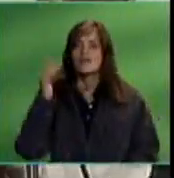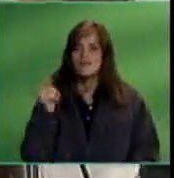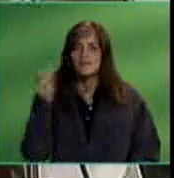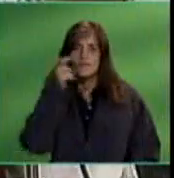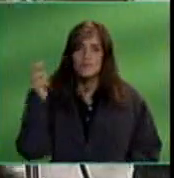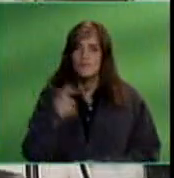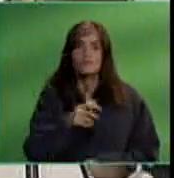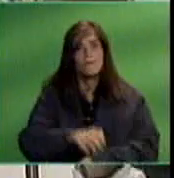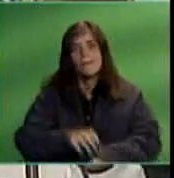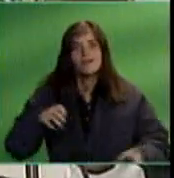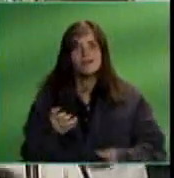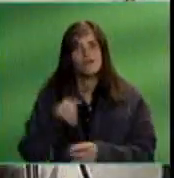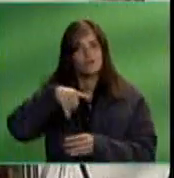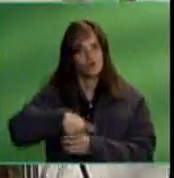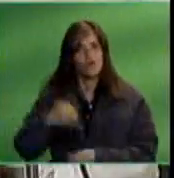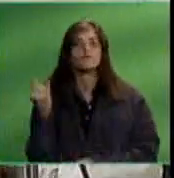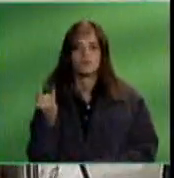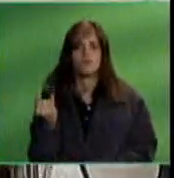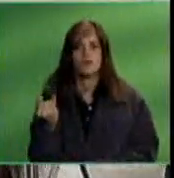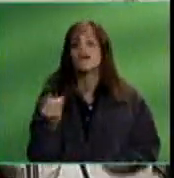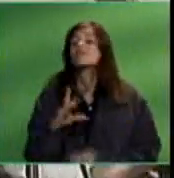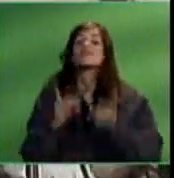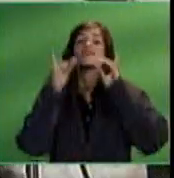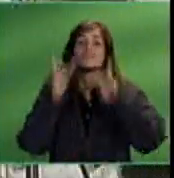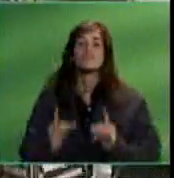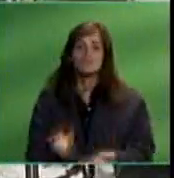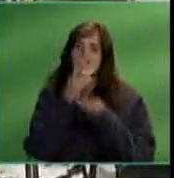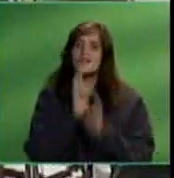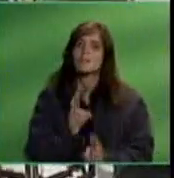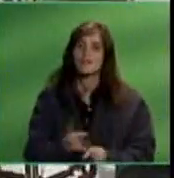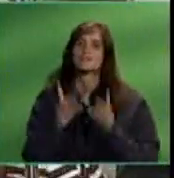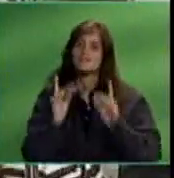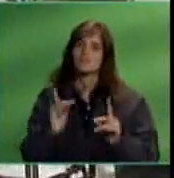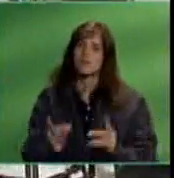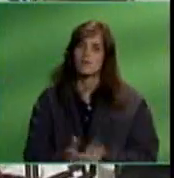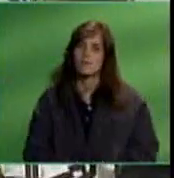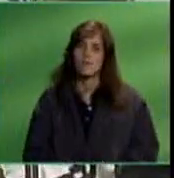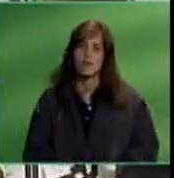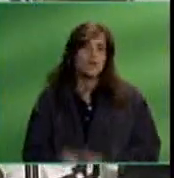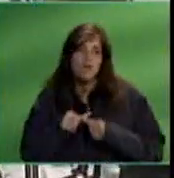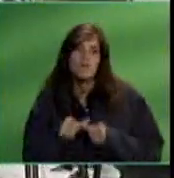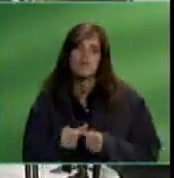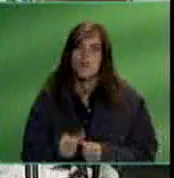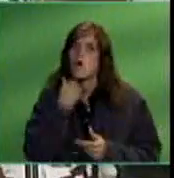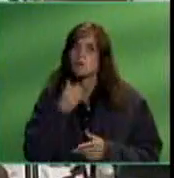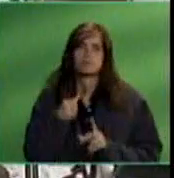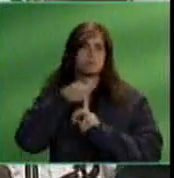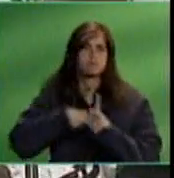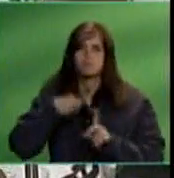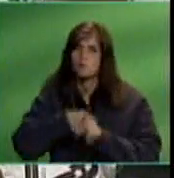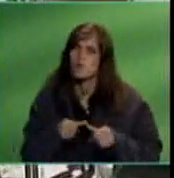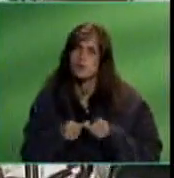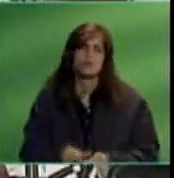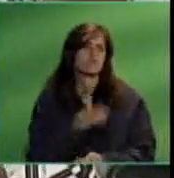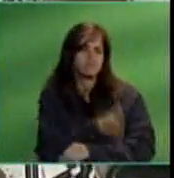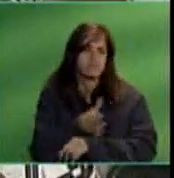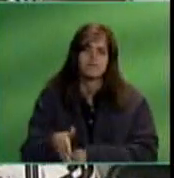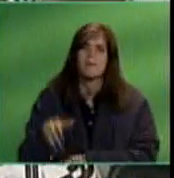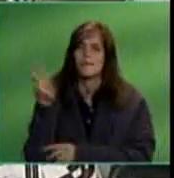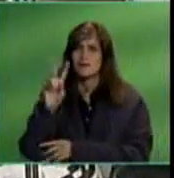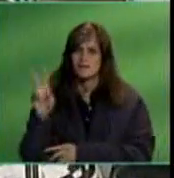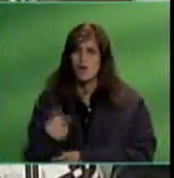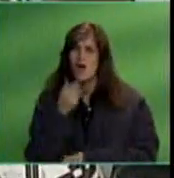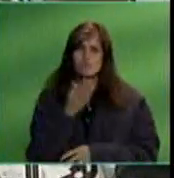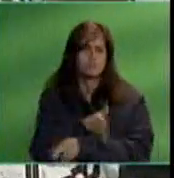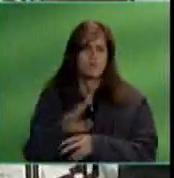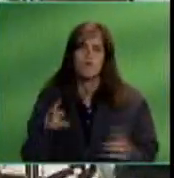un pueblo la mayoría votamos se tomó una decisión y se respeta la decisión siga echándole pichón siga recorriendo el país siga conociendo